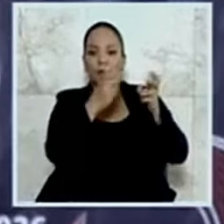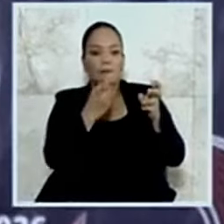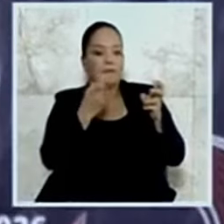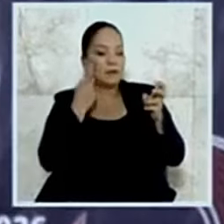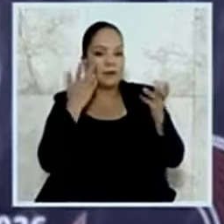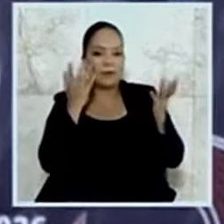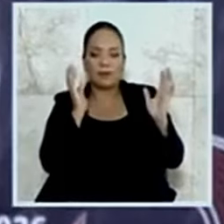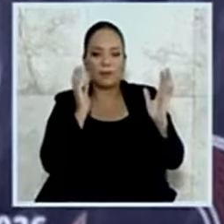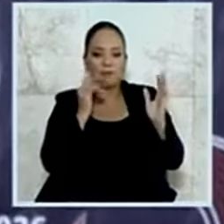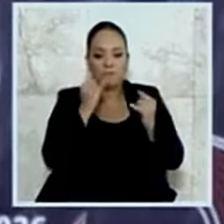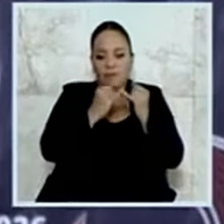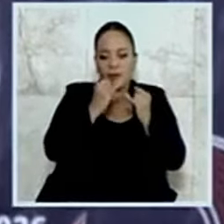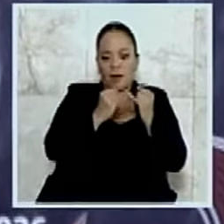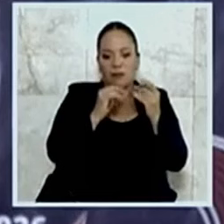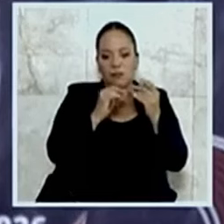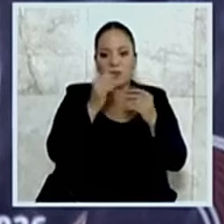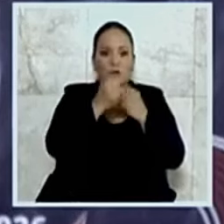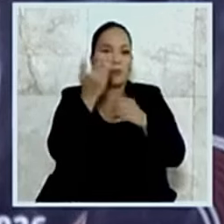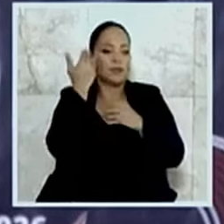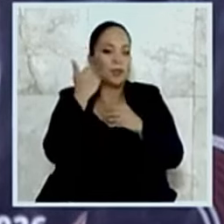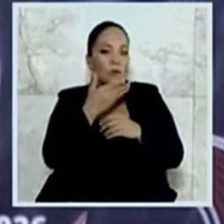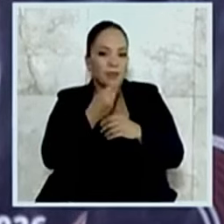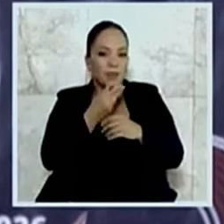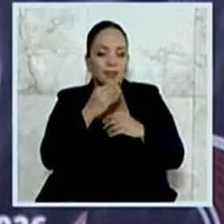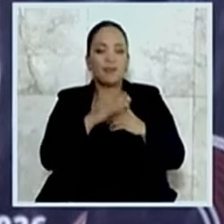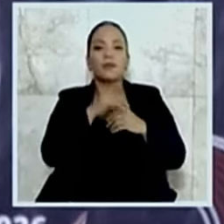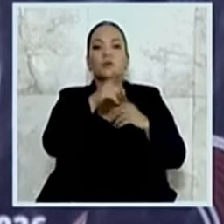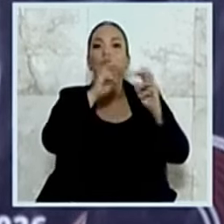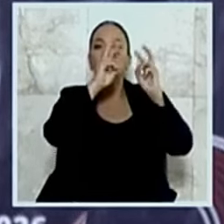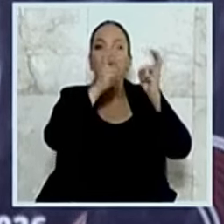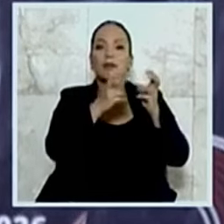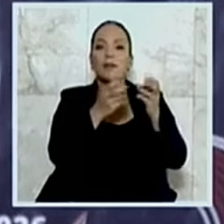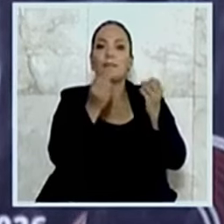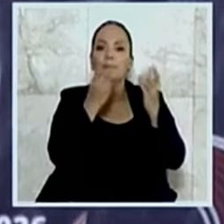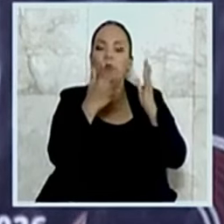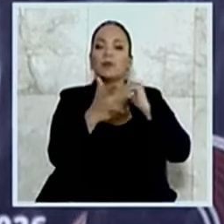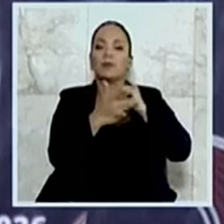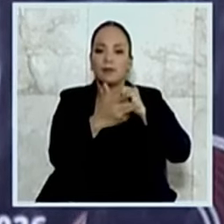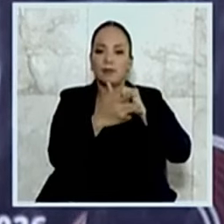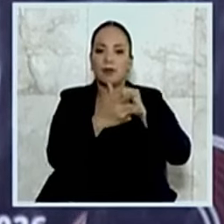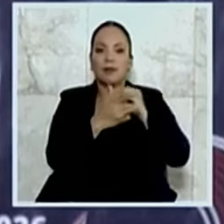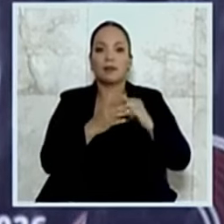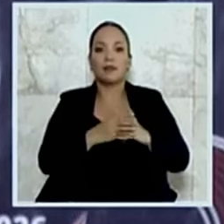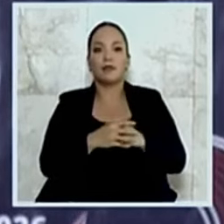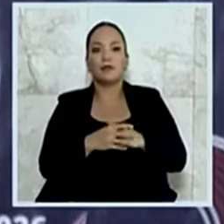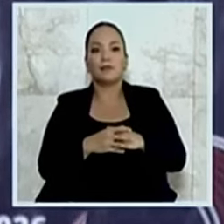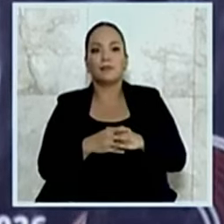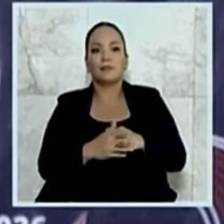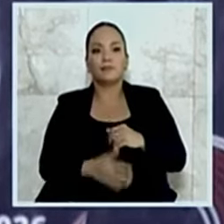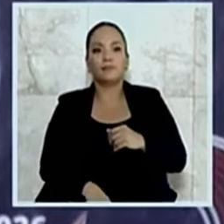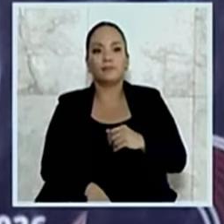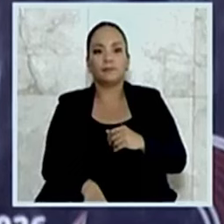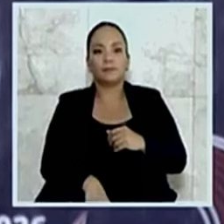este tipo, que además es algo que aún está en investigación, en análisis por expertos a nivel mundial, es algo muy reciente, si acaso de finales